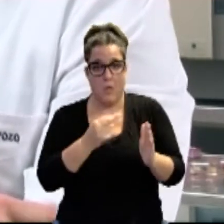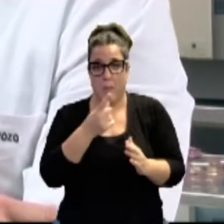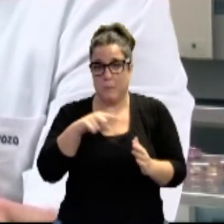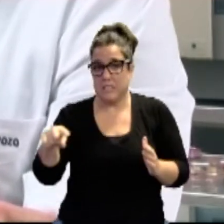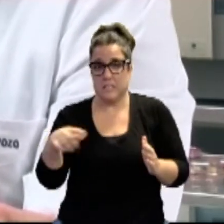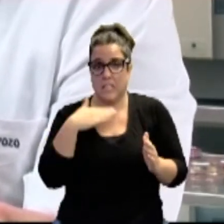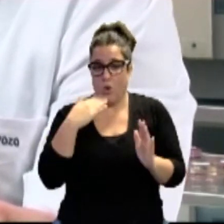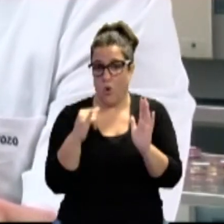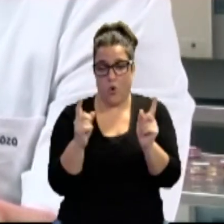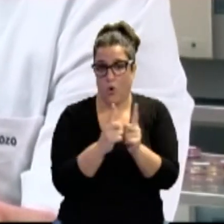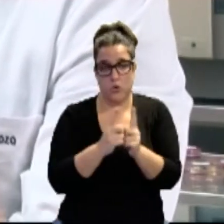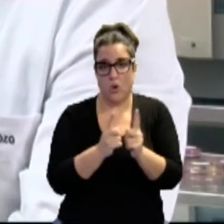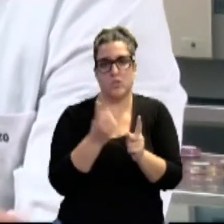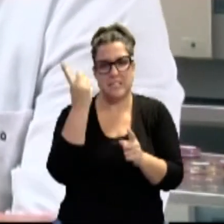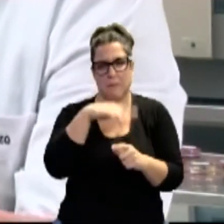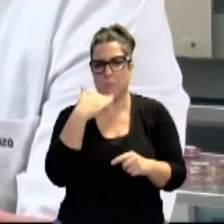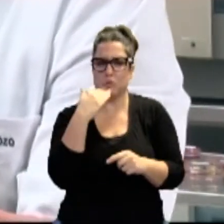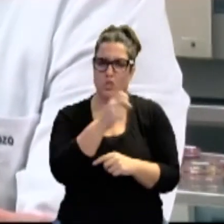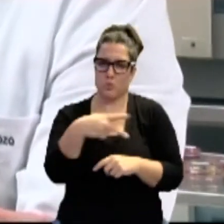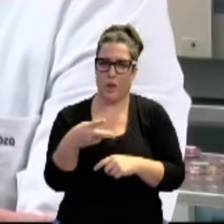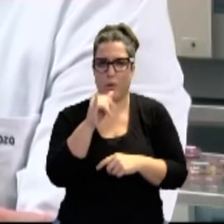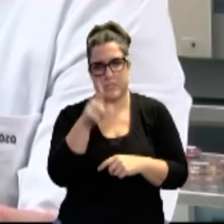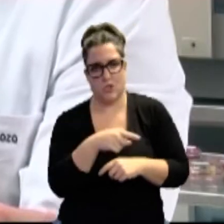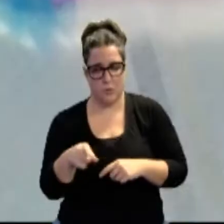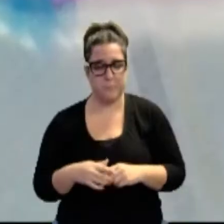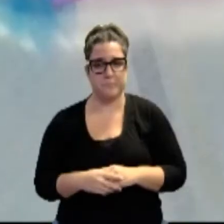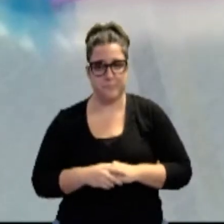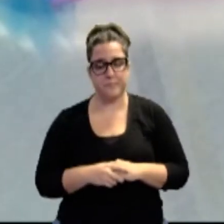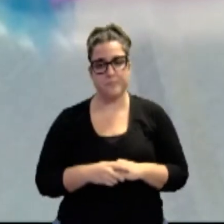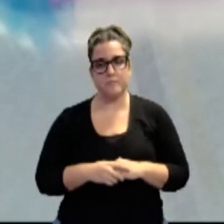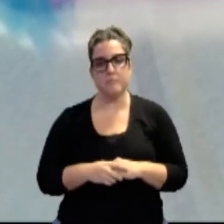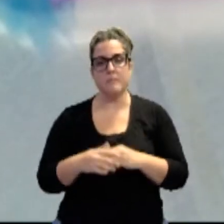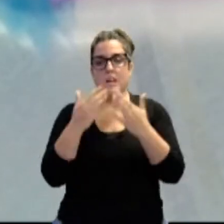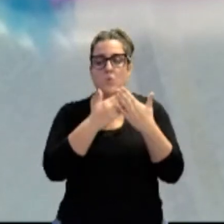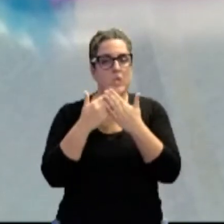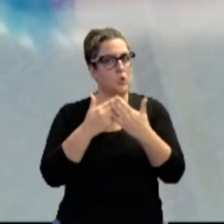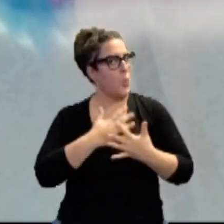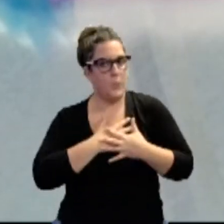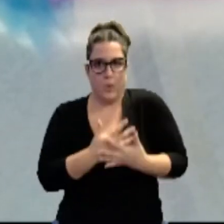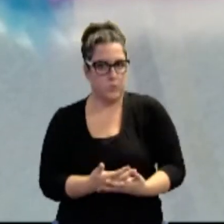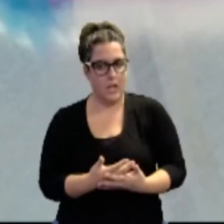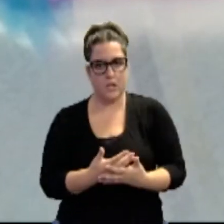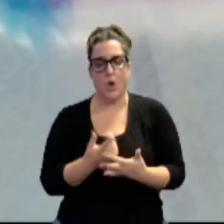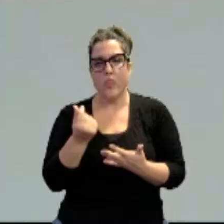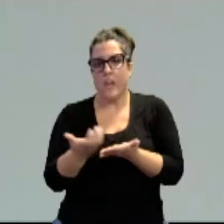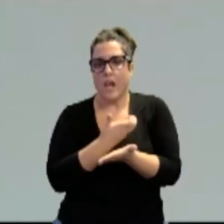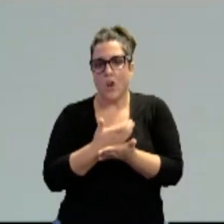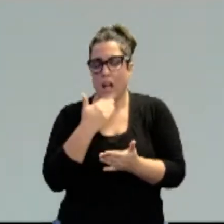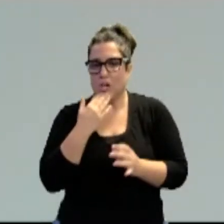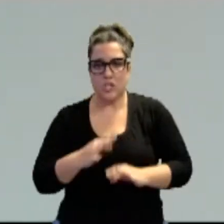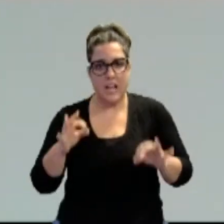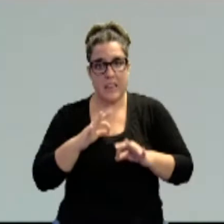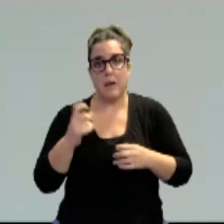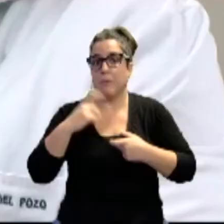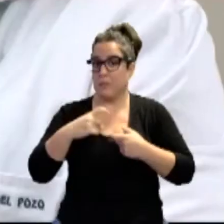tengamos alguna idea ya de los resultados que proporciona esta vacuna. Es un estudio voluntario, sin ánimo de lucro, y la participación